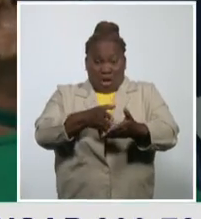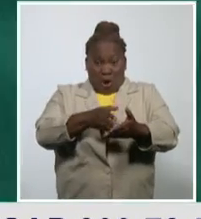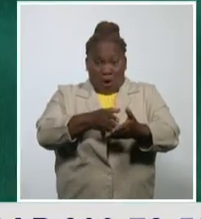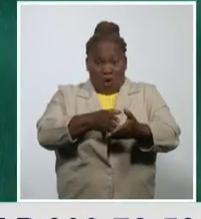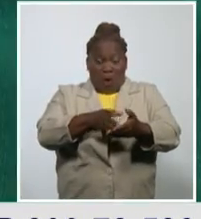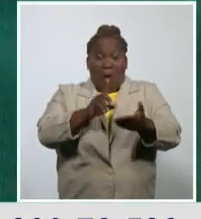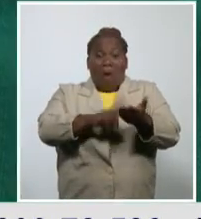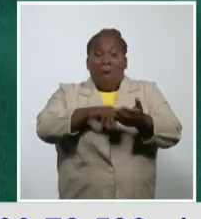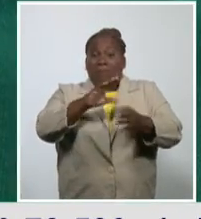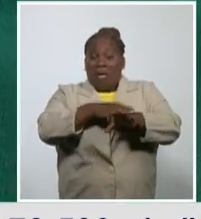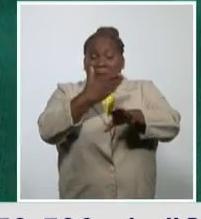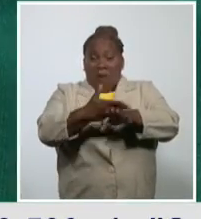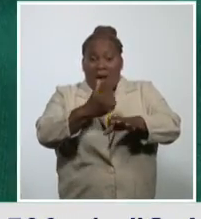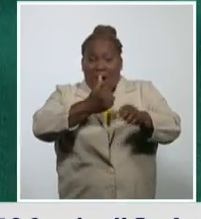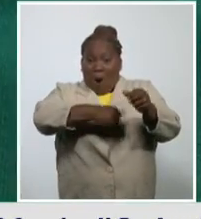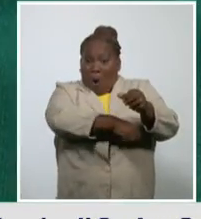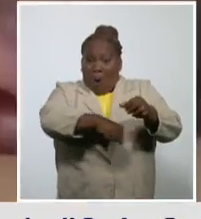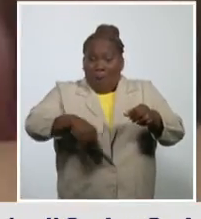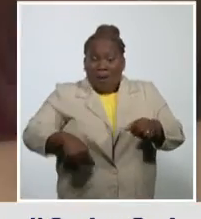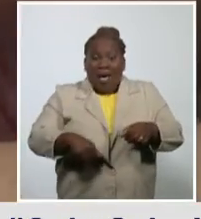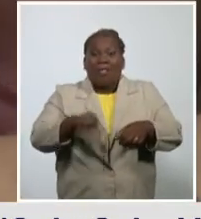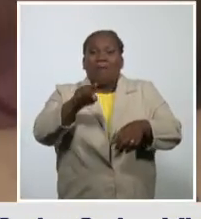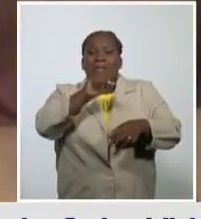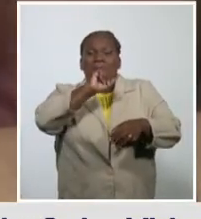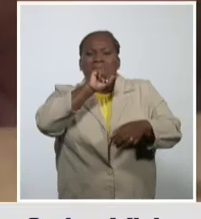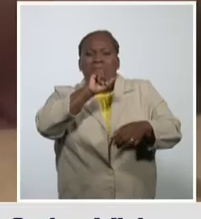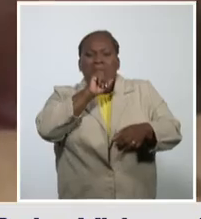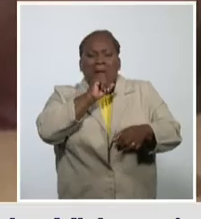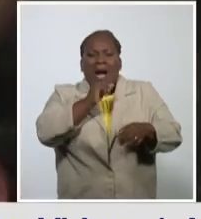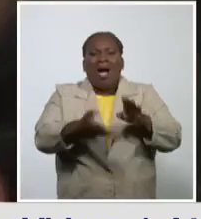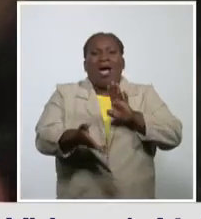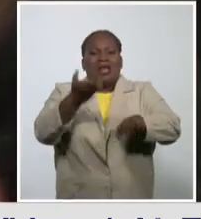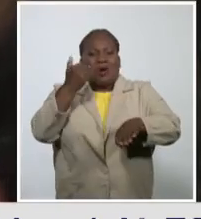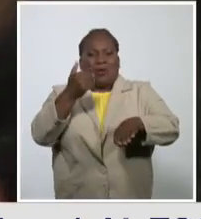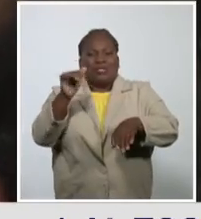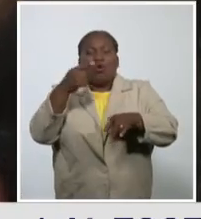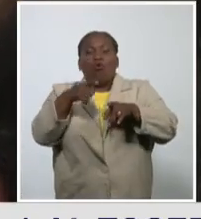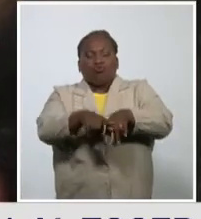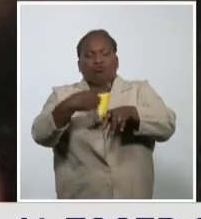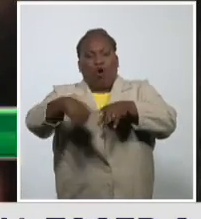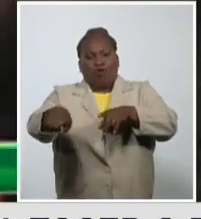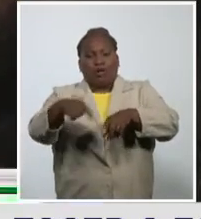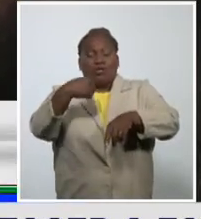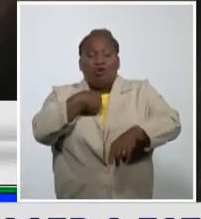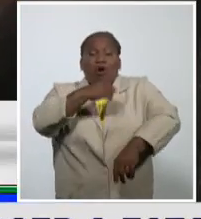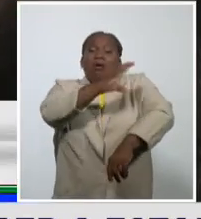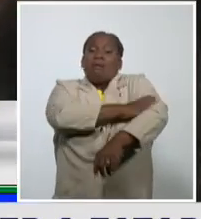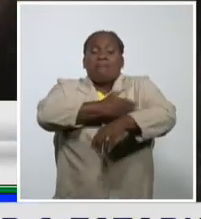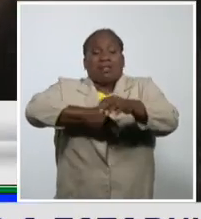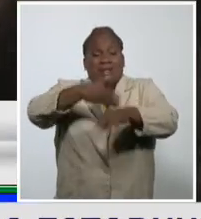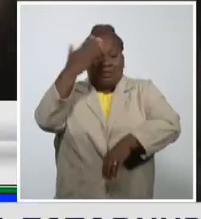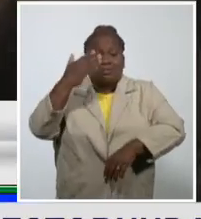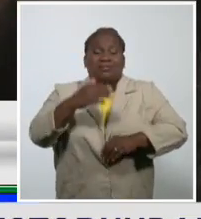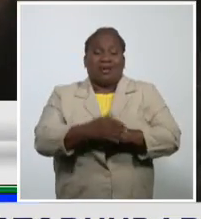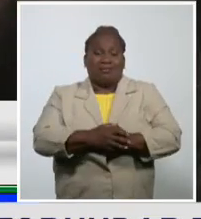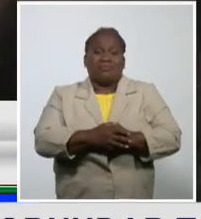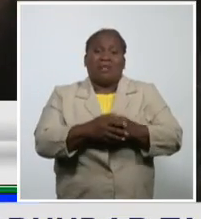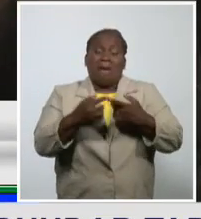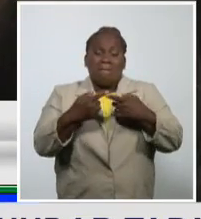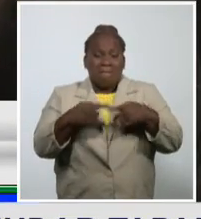Maylén inició el periodo de recuperación junto a otras pacientes. Soy hipertensa crónica, pero bueno, a pesar de